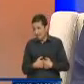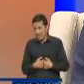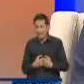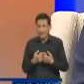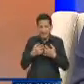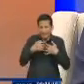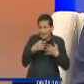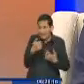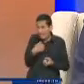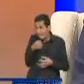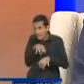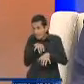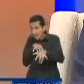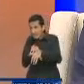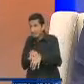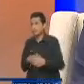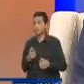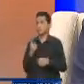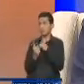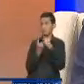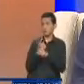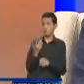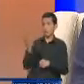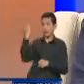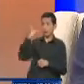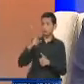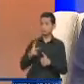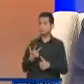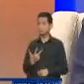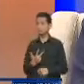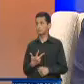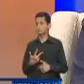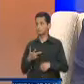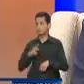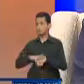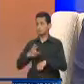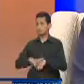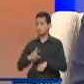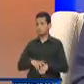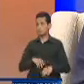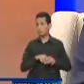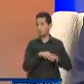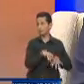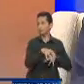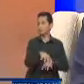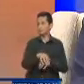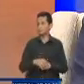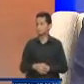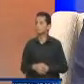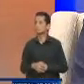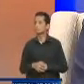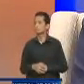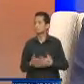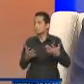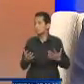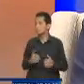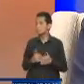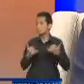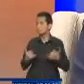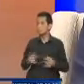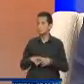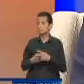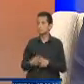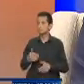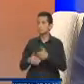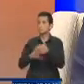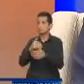hemos tenido ya con esta la tercera movilización. Es un ingrediente, digo entonces, de presencia de la oposición. Tiene la característica adicional, como bien señalaba